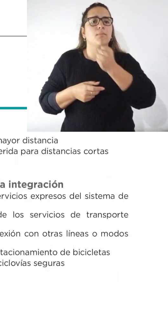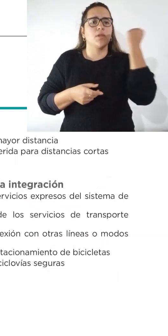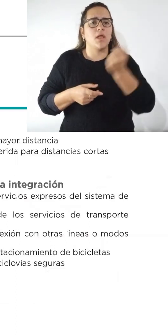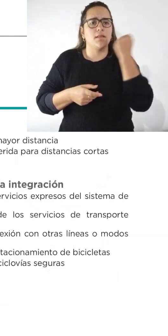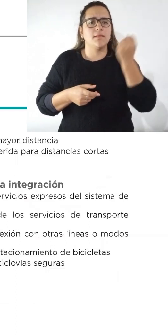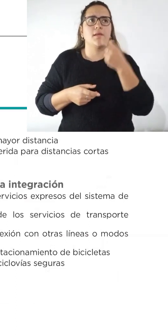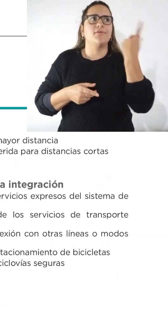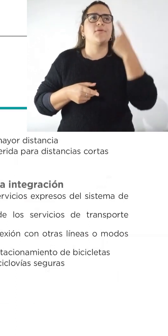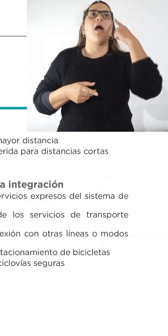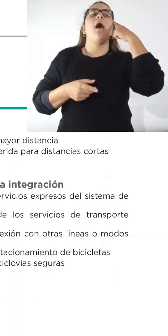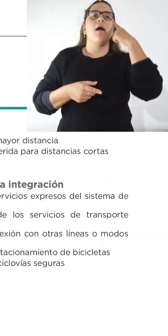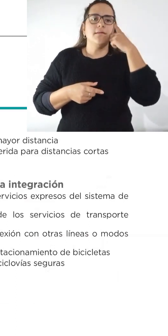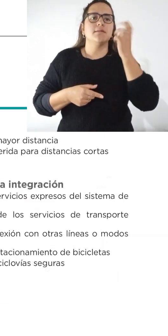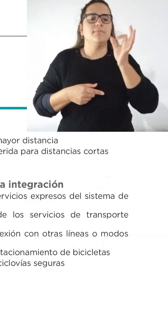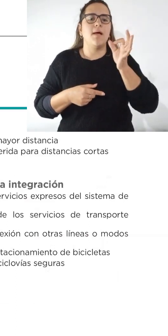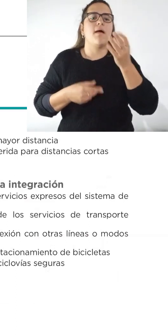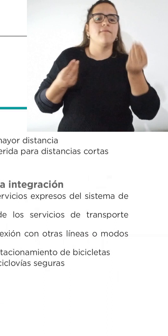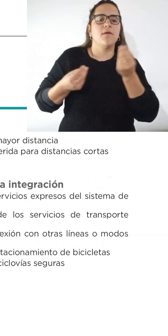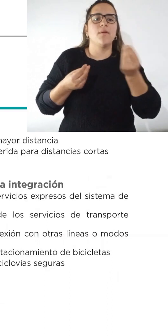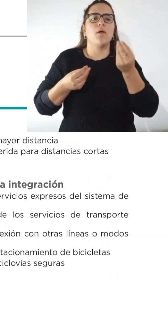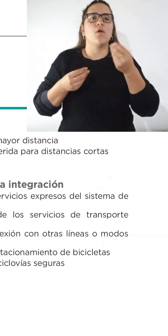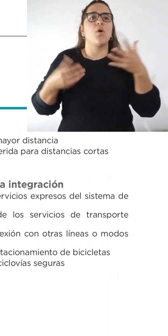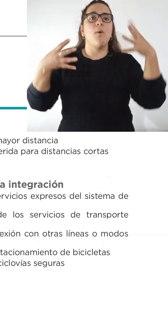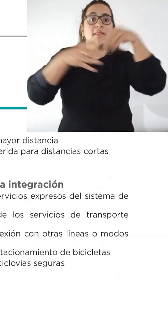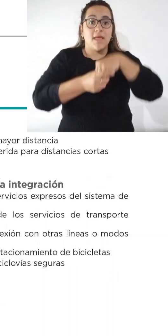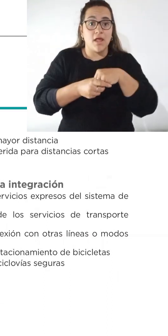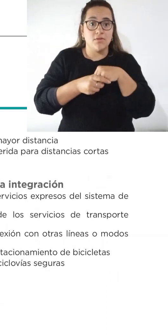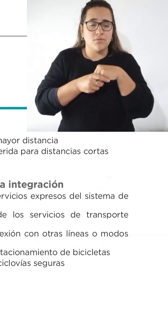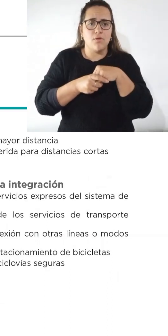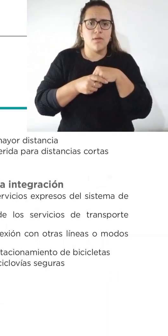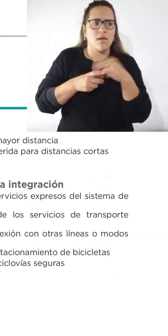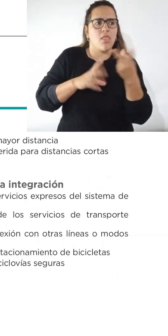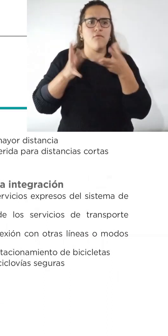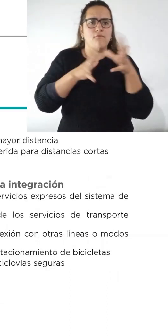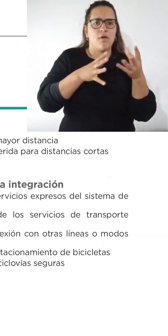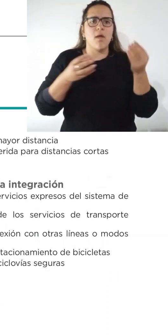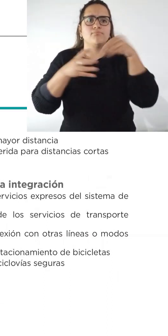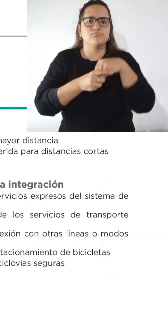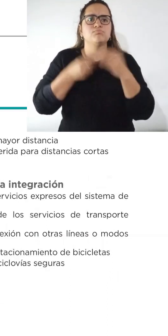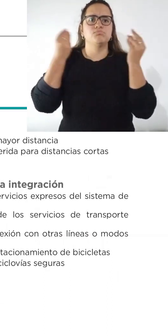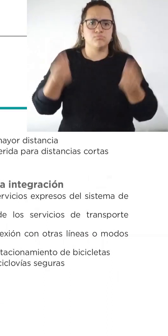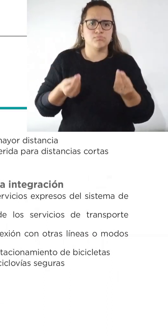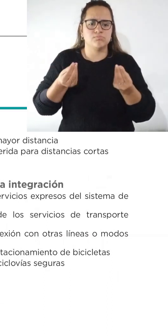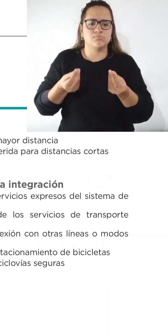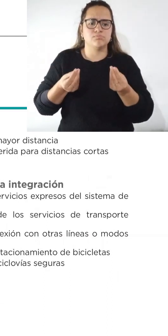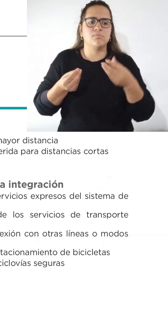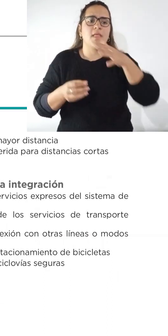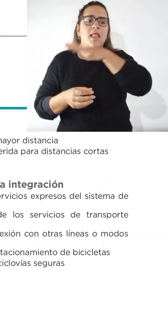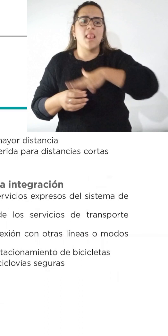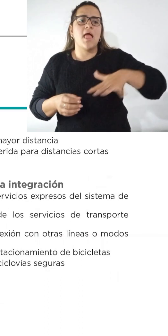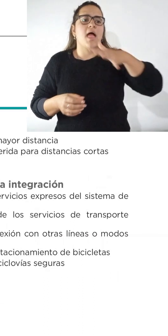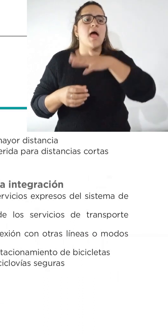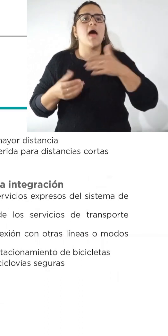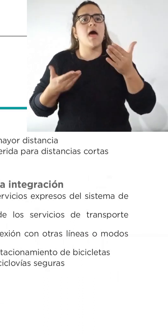Acá pues también es importante algo que tuvimos en cuenta para el cálculo de la demanda de integración entre estos dos modos y son